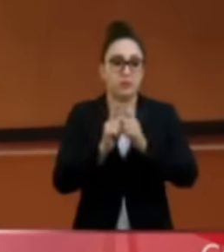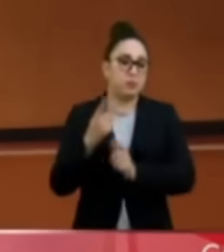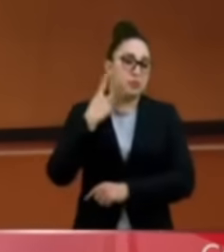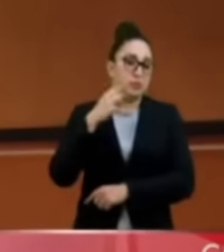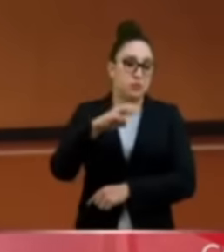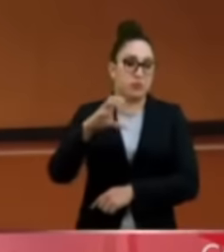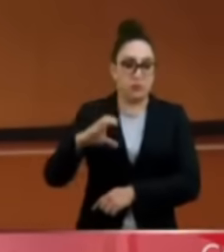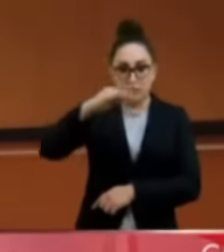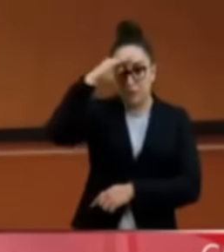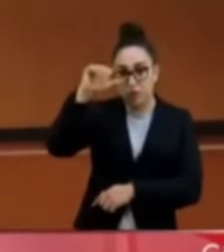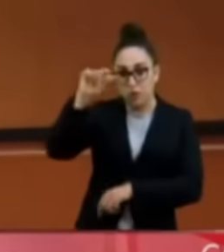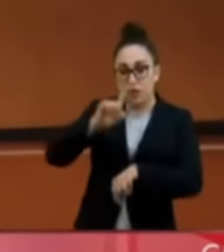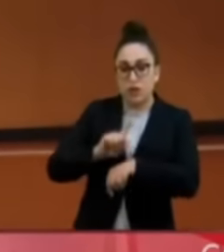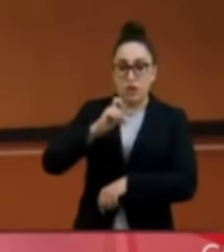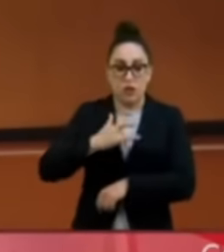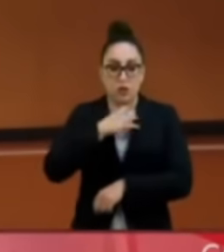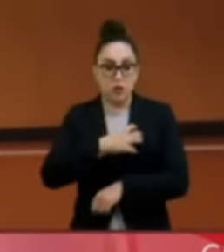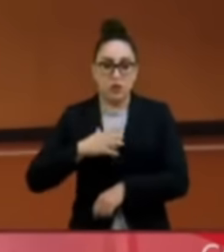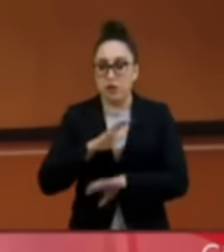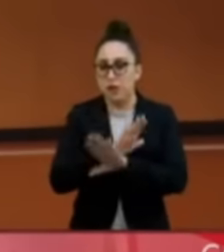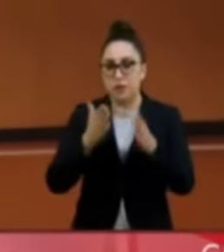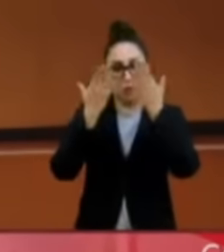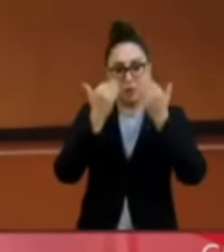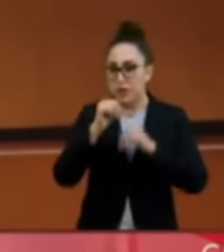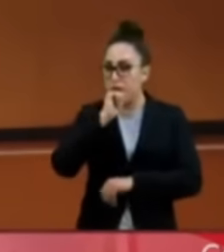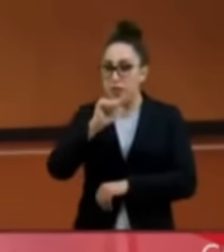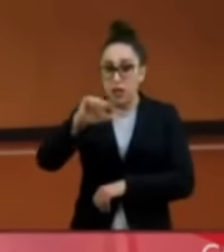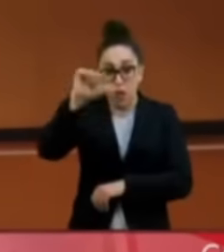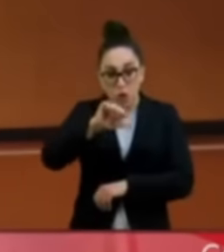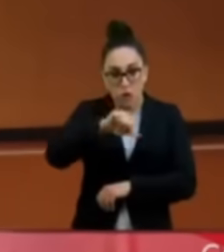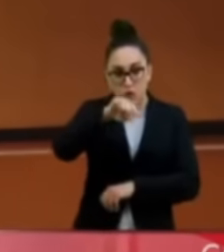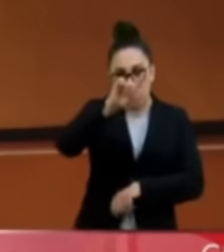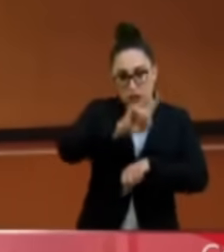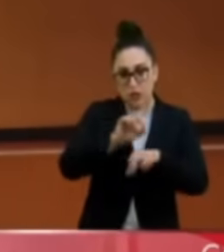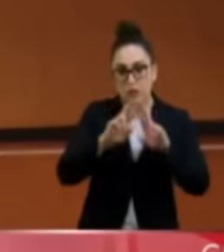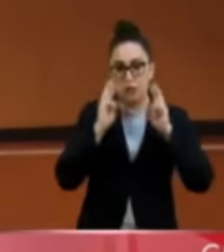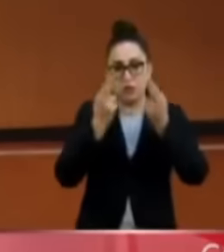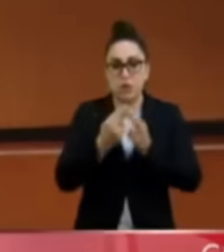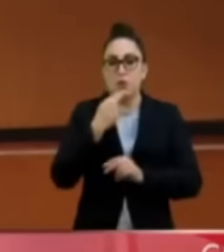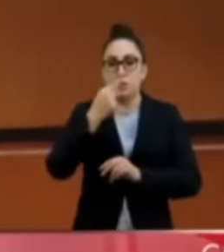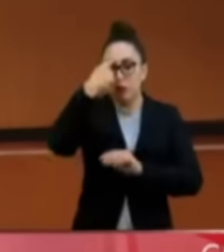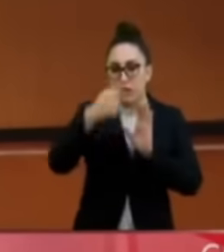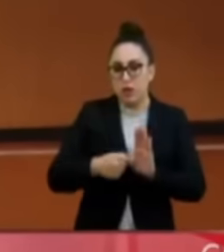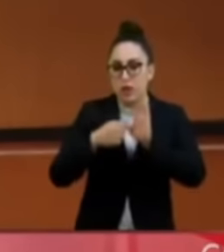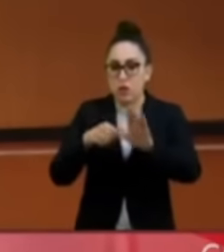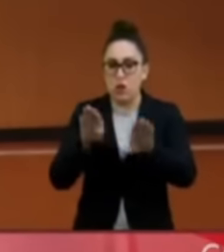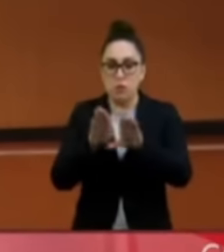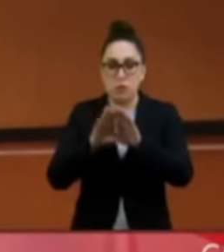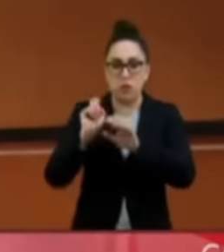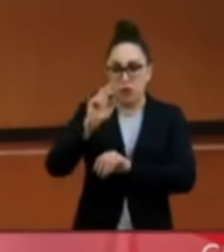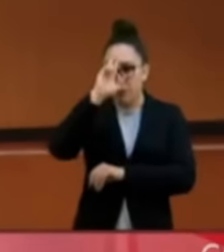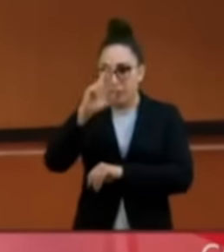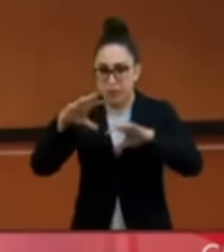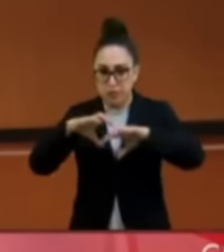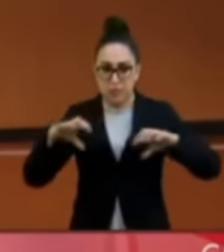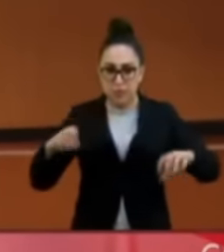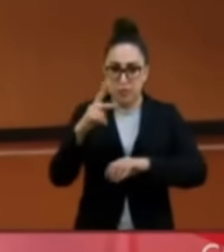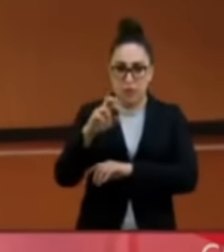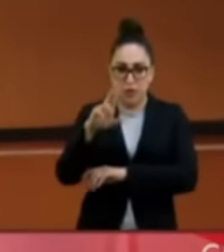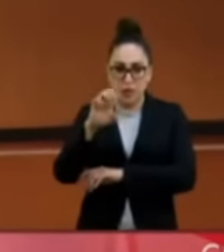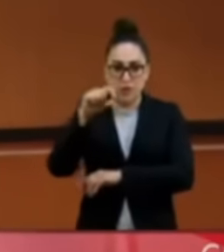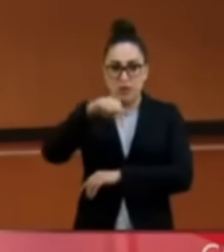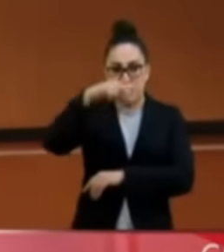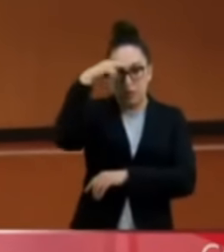el día de hoy. Al contrario, este es el epitafio del equilibrio de poderes en México. Hemos